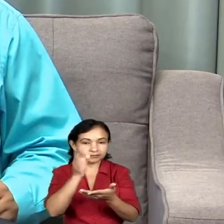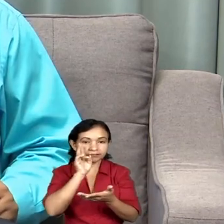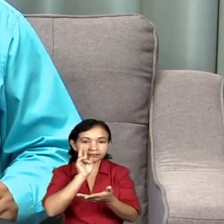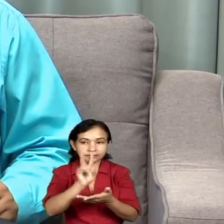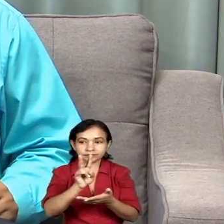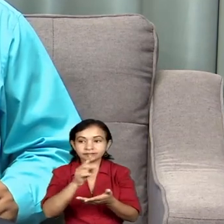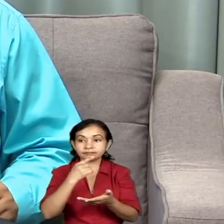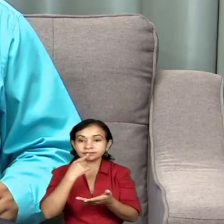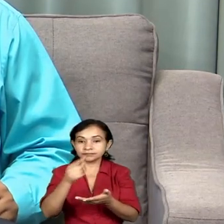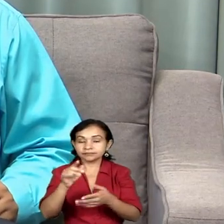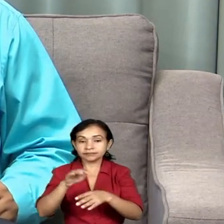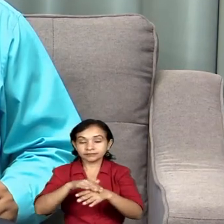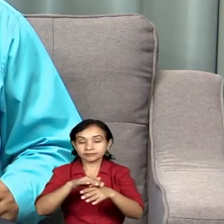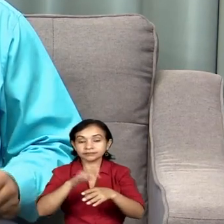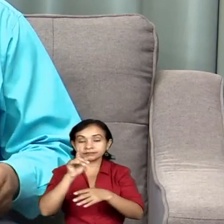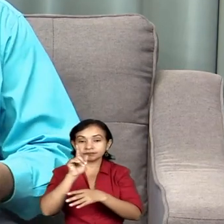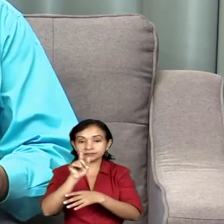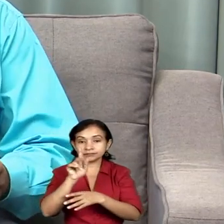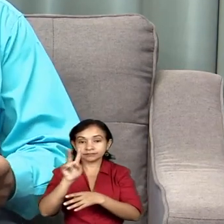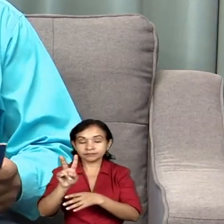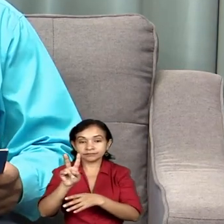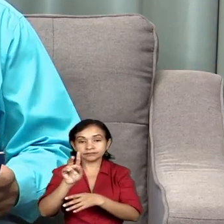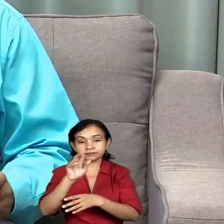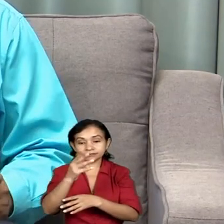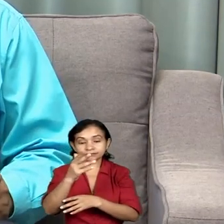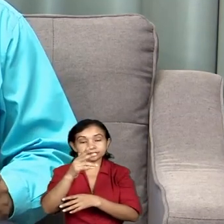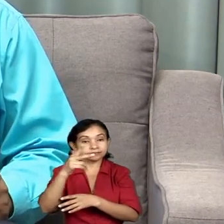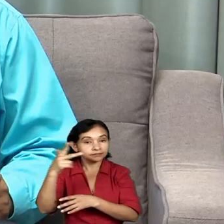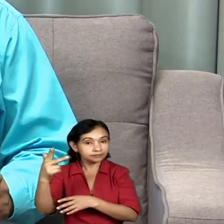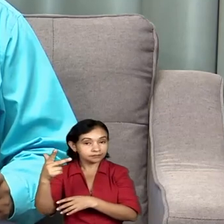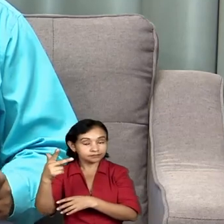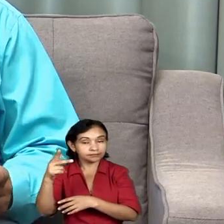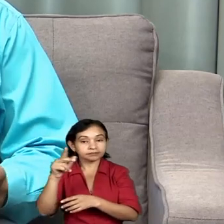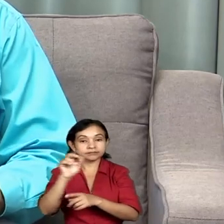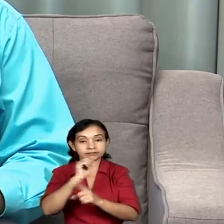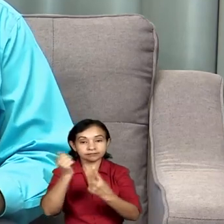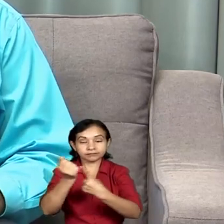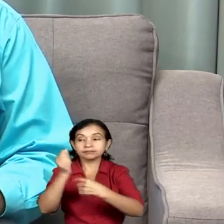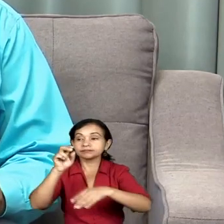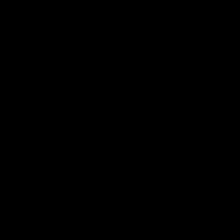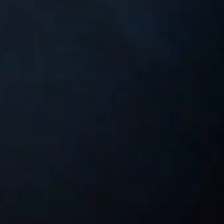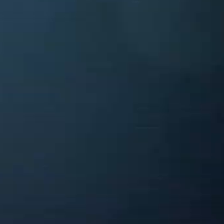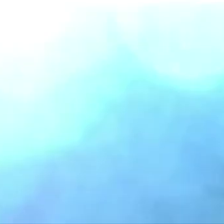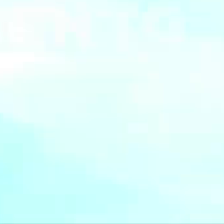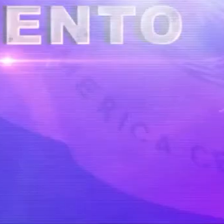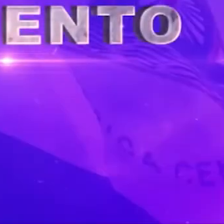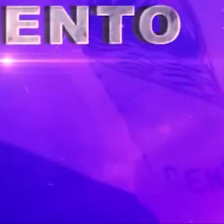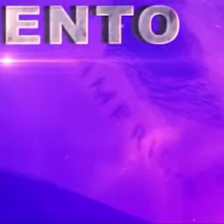le invito a que se quede en sintonía de su canal parlamentario, el canal de la Asamblea Nacional.